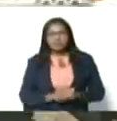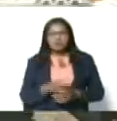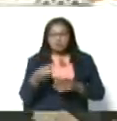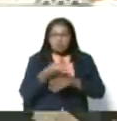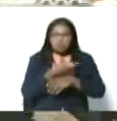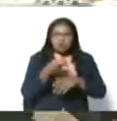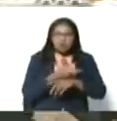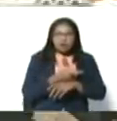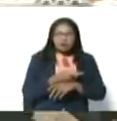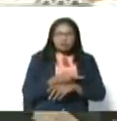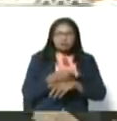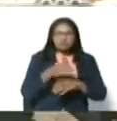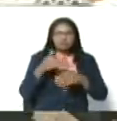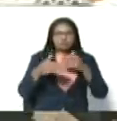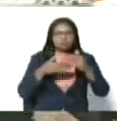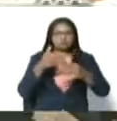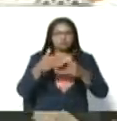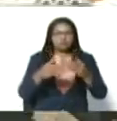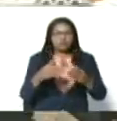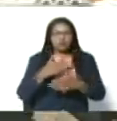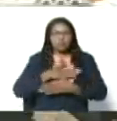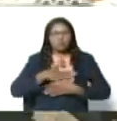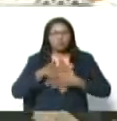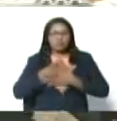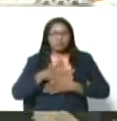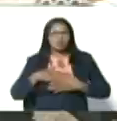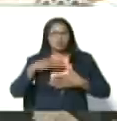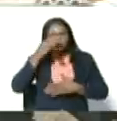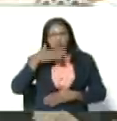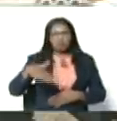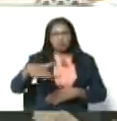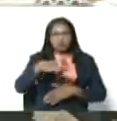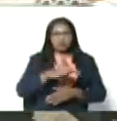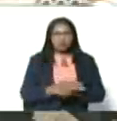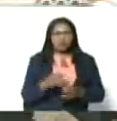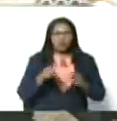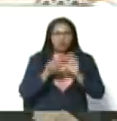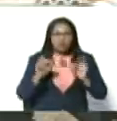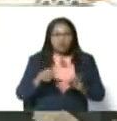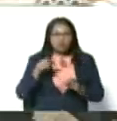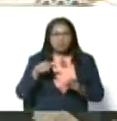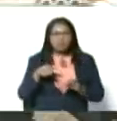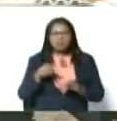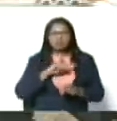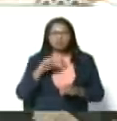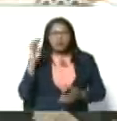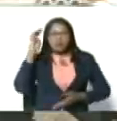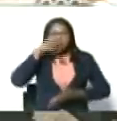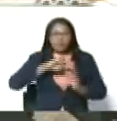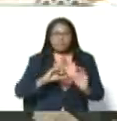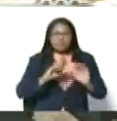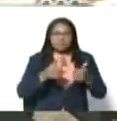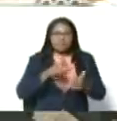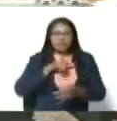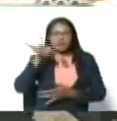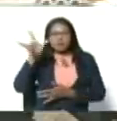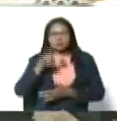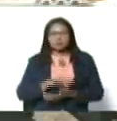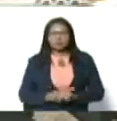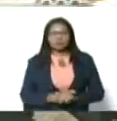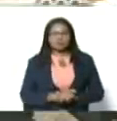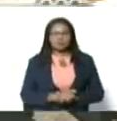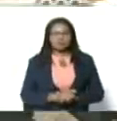siempre avanzar en función del bienestar de nuestro pueblo, y no podía ser sino en Aragua, cuna de la aviación, que se desarrolle este hermoso